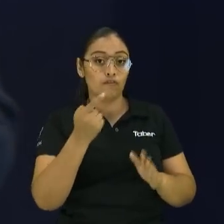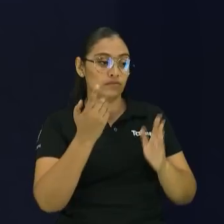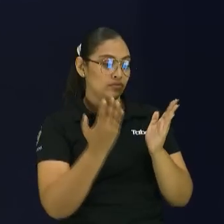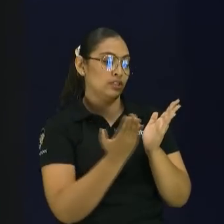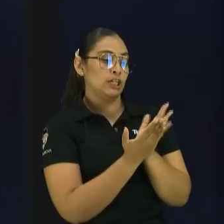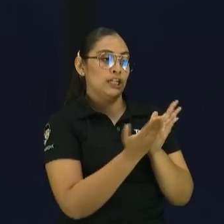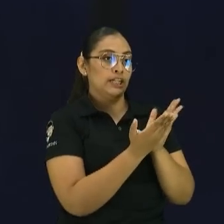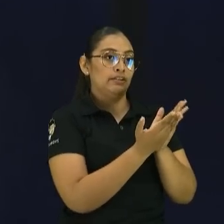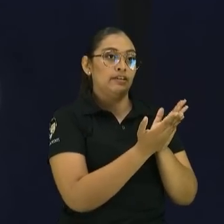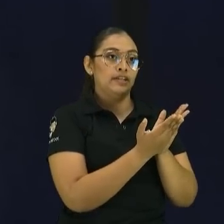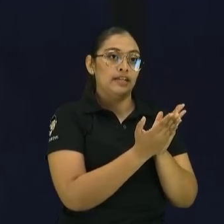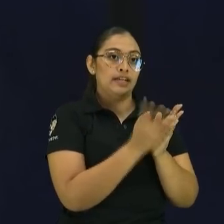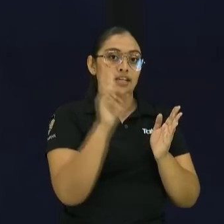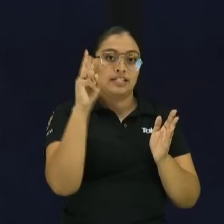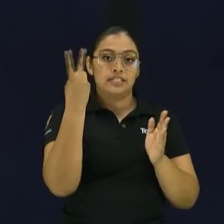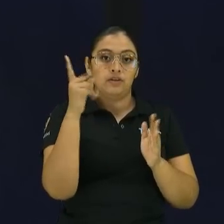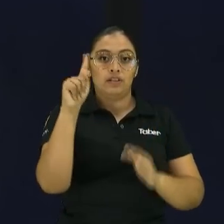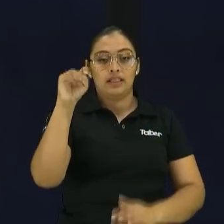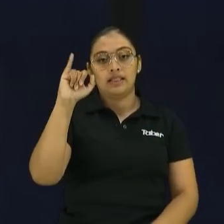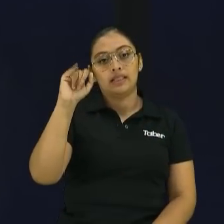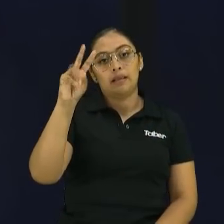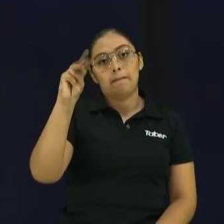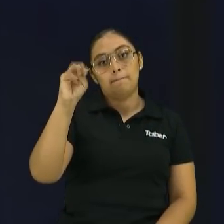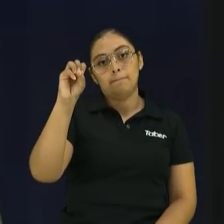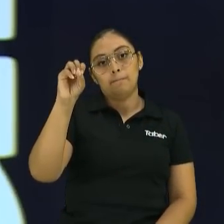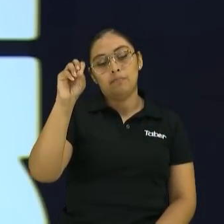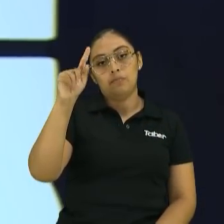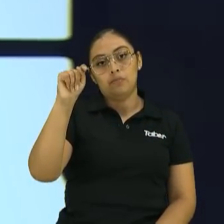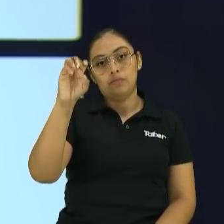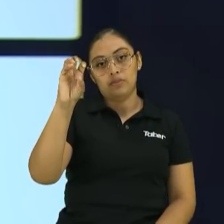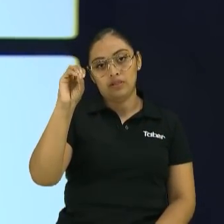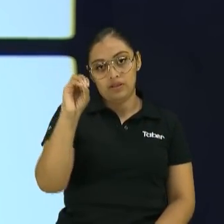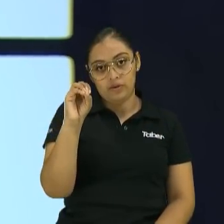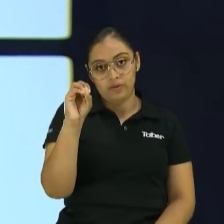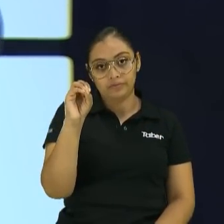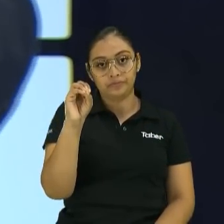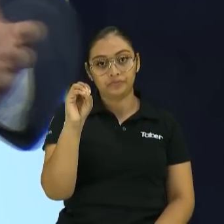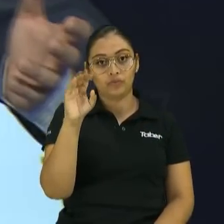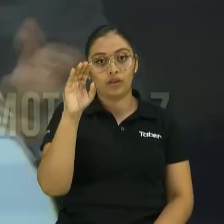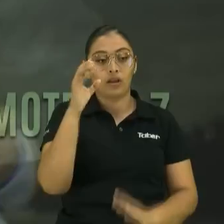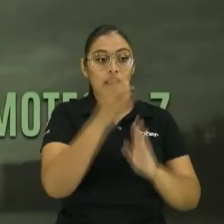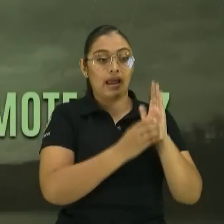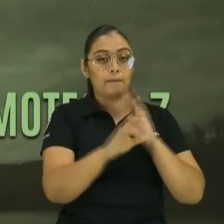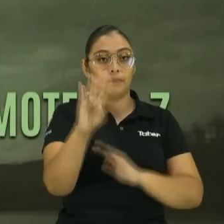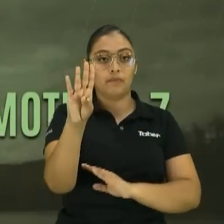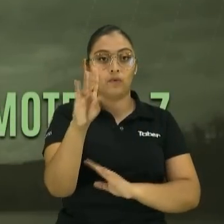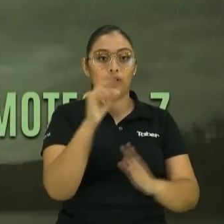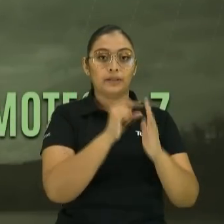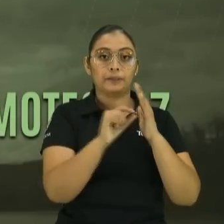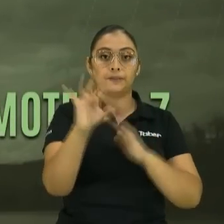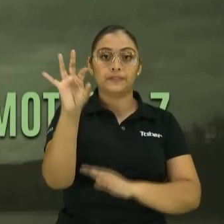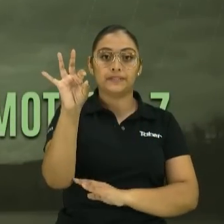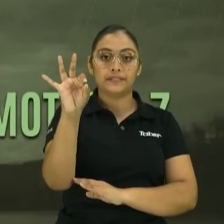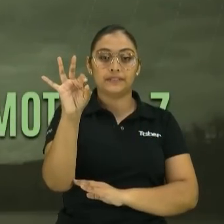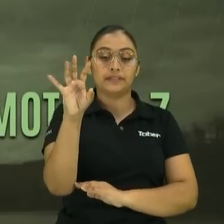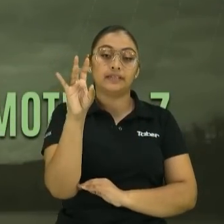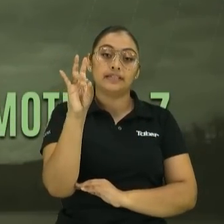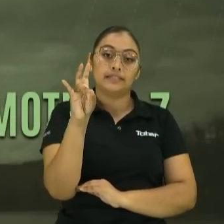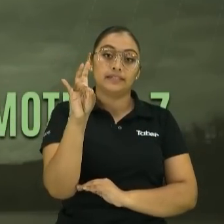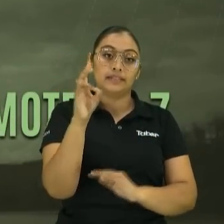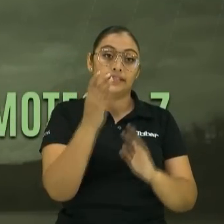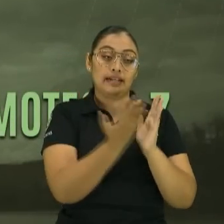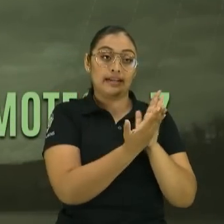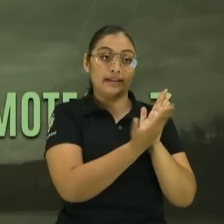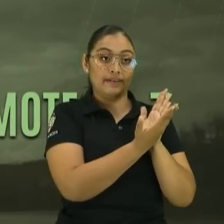segunda Timoteo capítulo cuatro versículo siete este autor maravilloso dice peleado la buena batalla he acabado la carrera